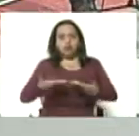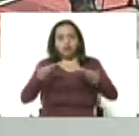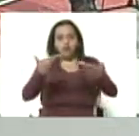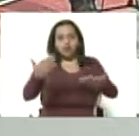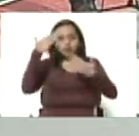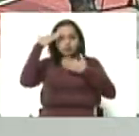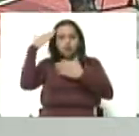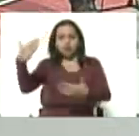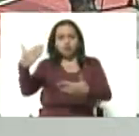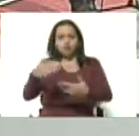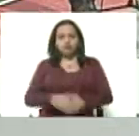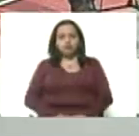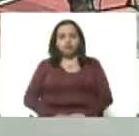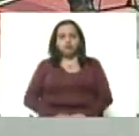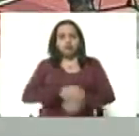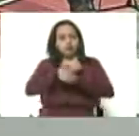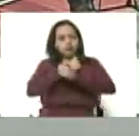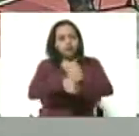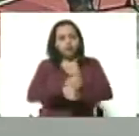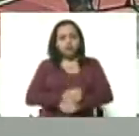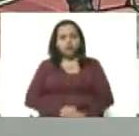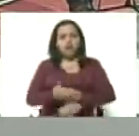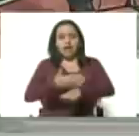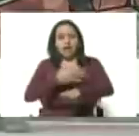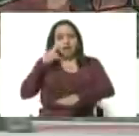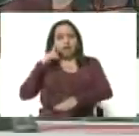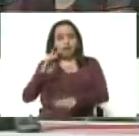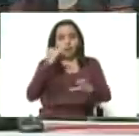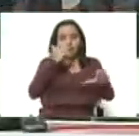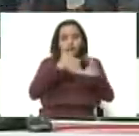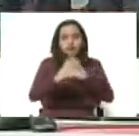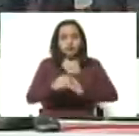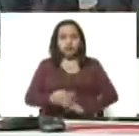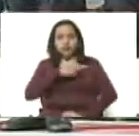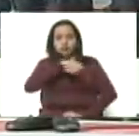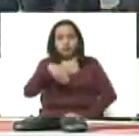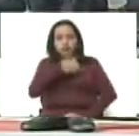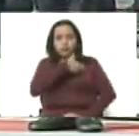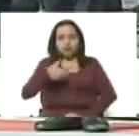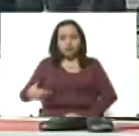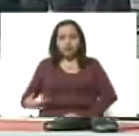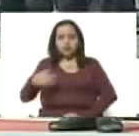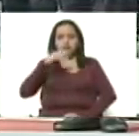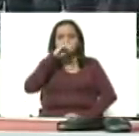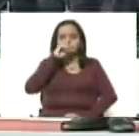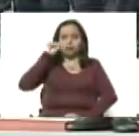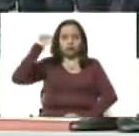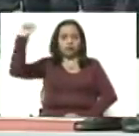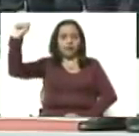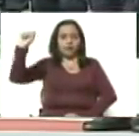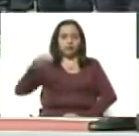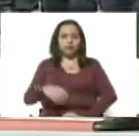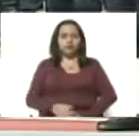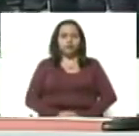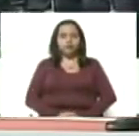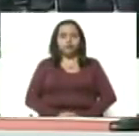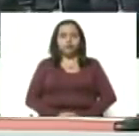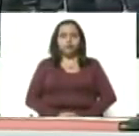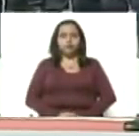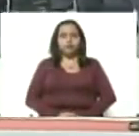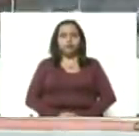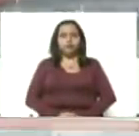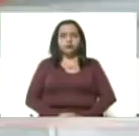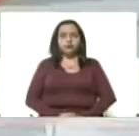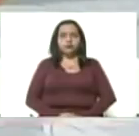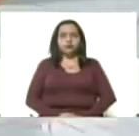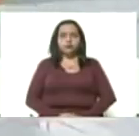saludo, como ya lo vieron en el mensaje de nuestro presidente de la República Bolivariana de Venezuela, Nicolás